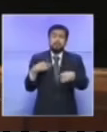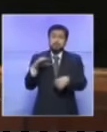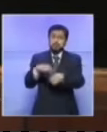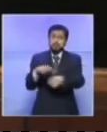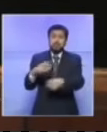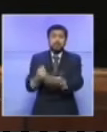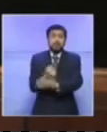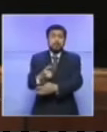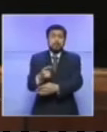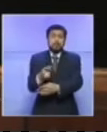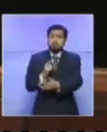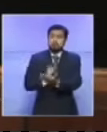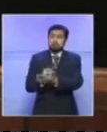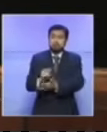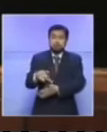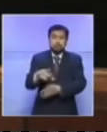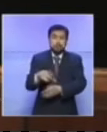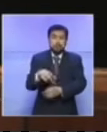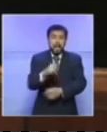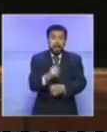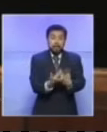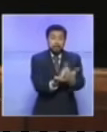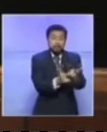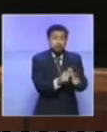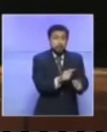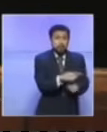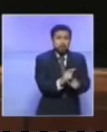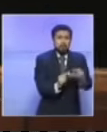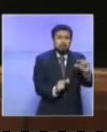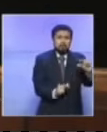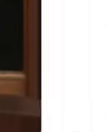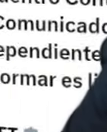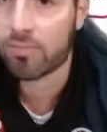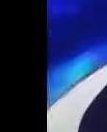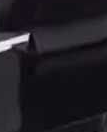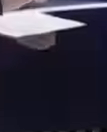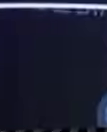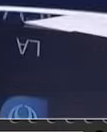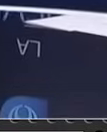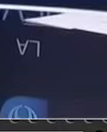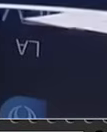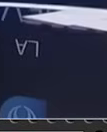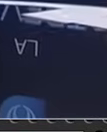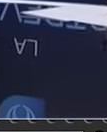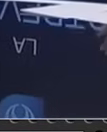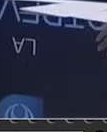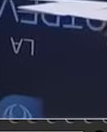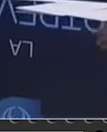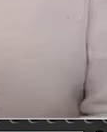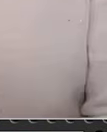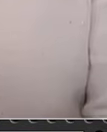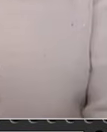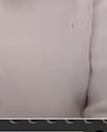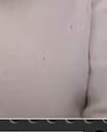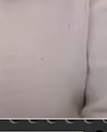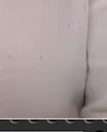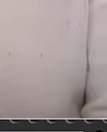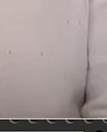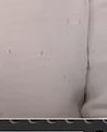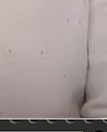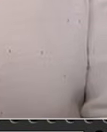verdad es estudiada y se apega a lo que dicta la ley por la tarde Mira yo respeto